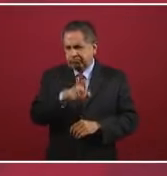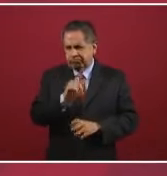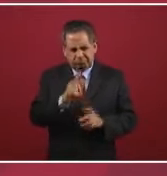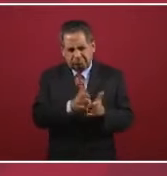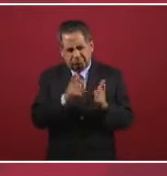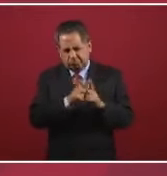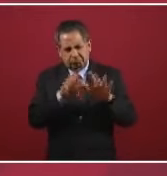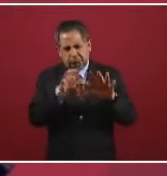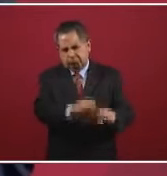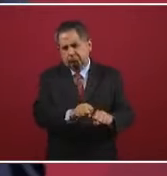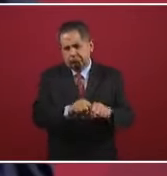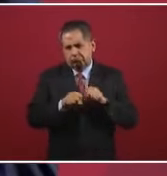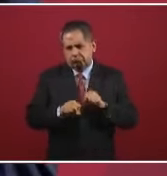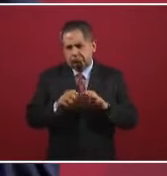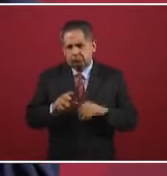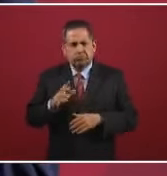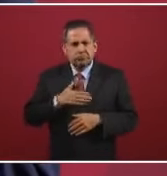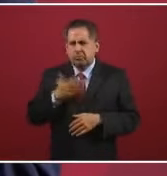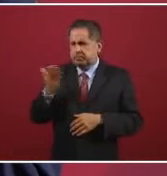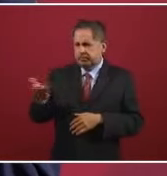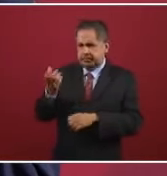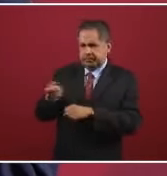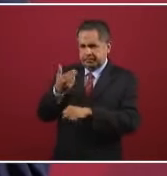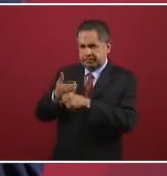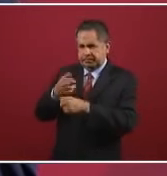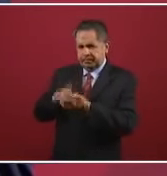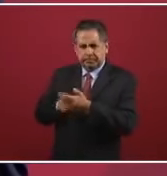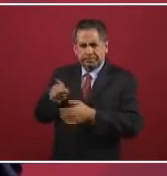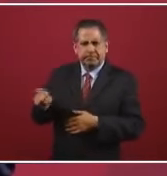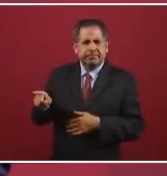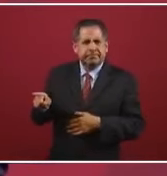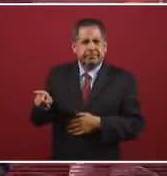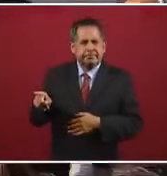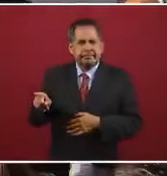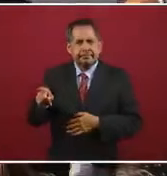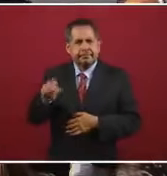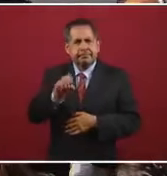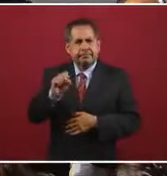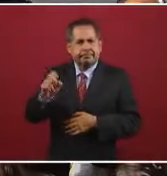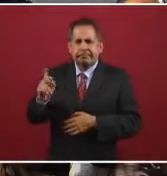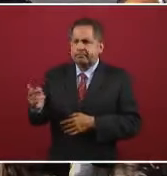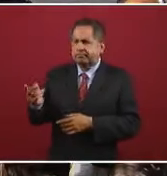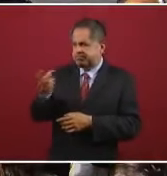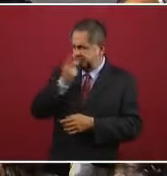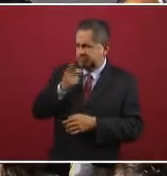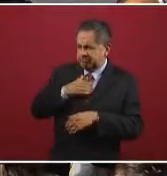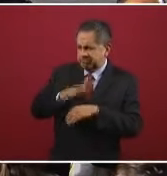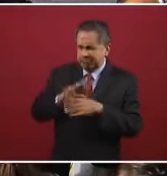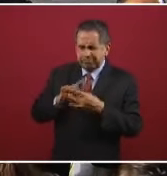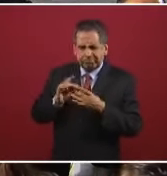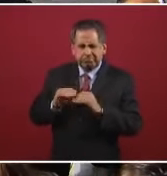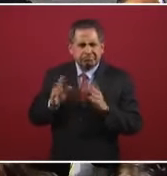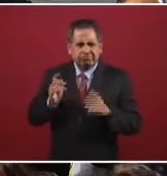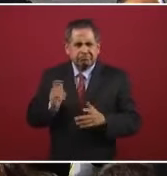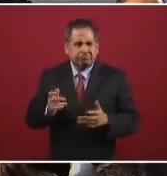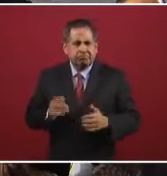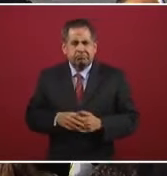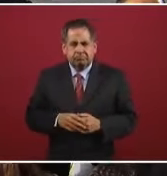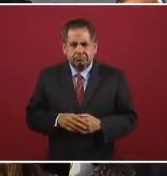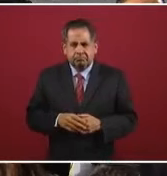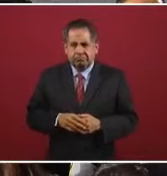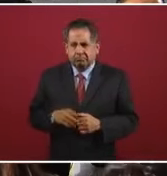un grupo, le voy a pedir al secretario de Seguridad que